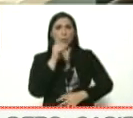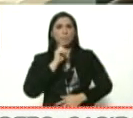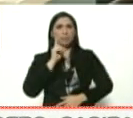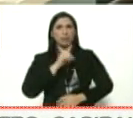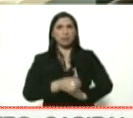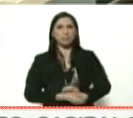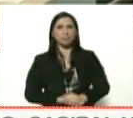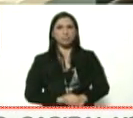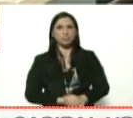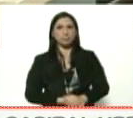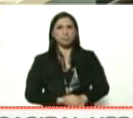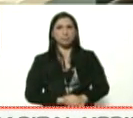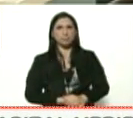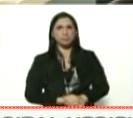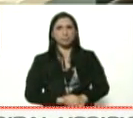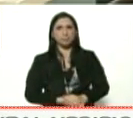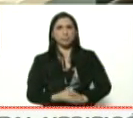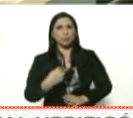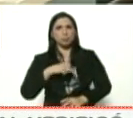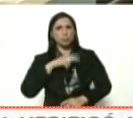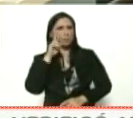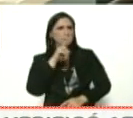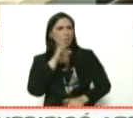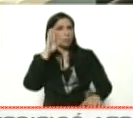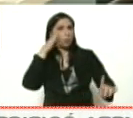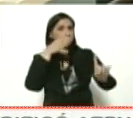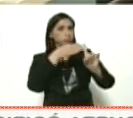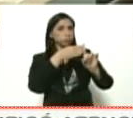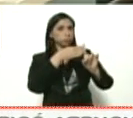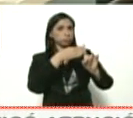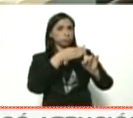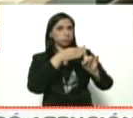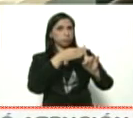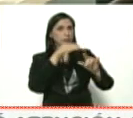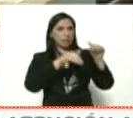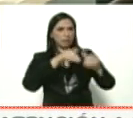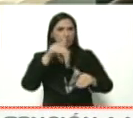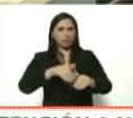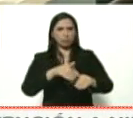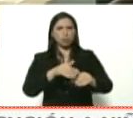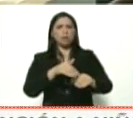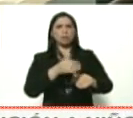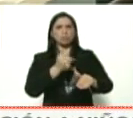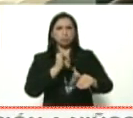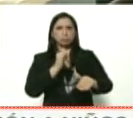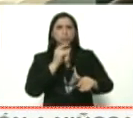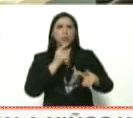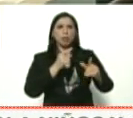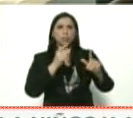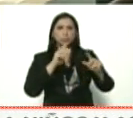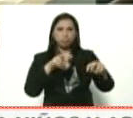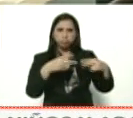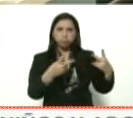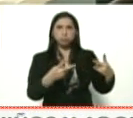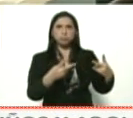Y si, digamos, el horizonte electoral de unas elecciones legislativas para renovar la...